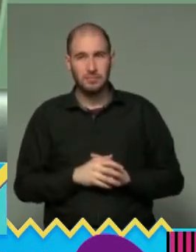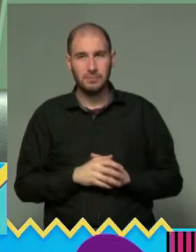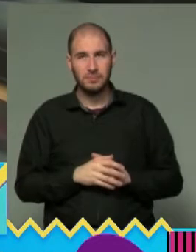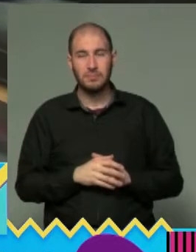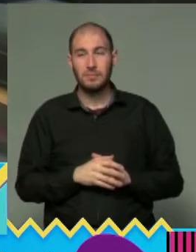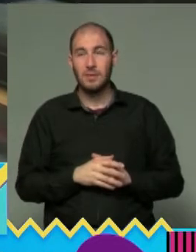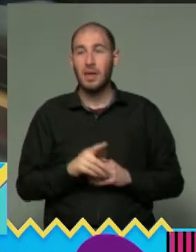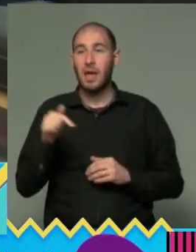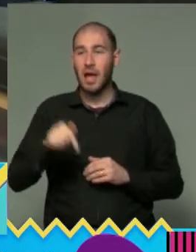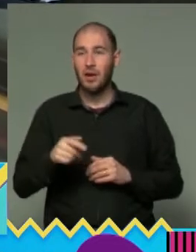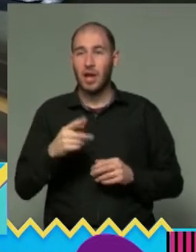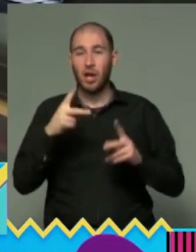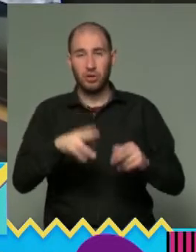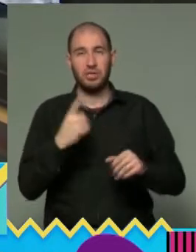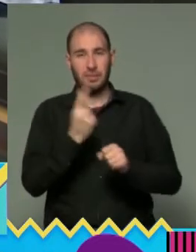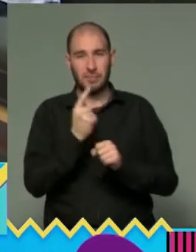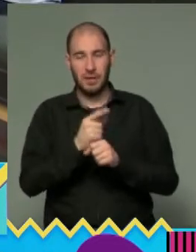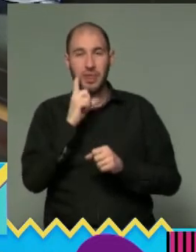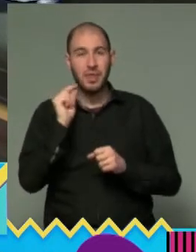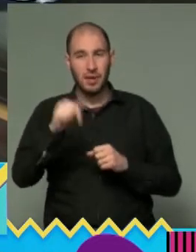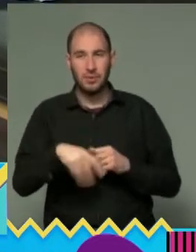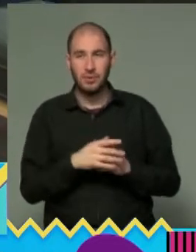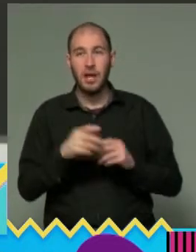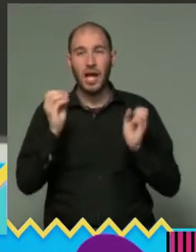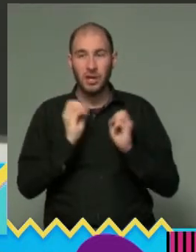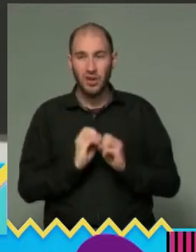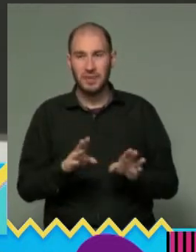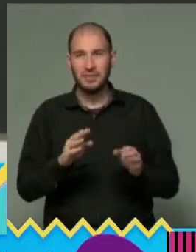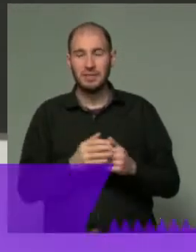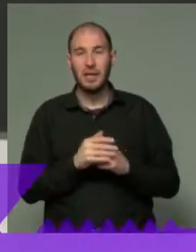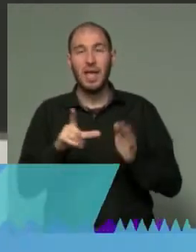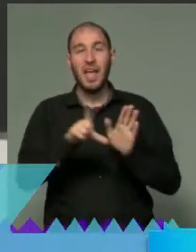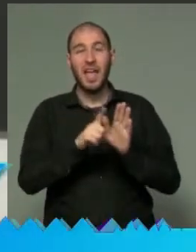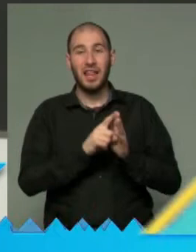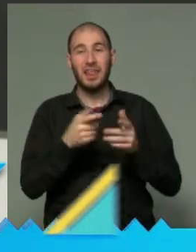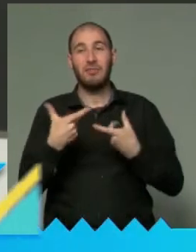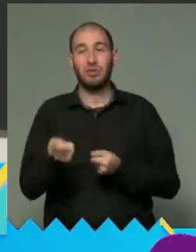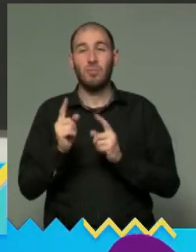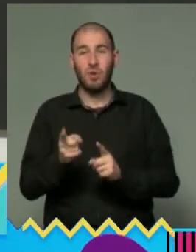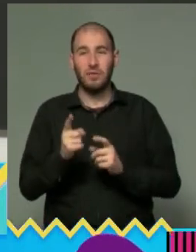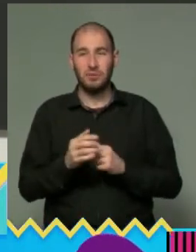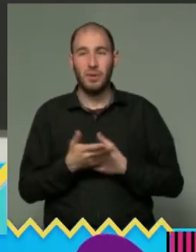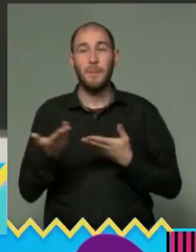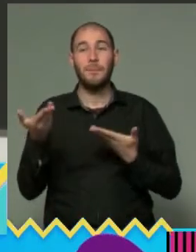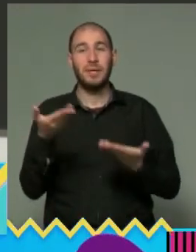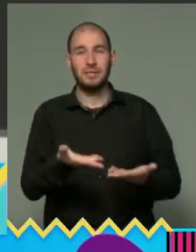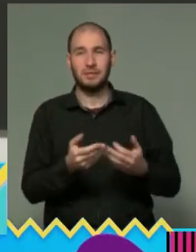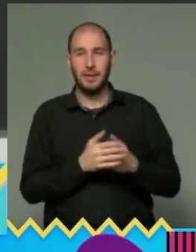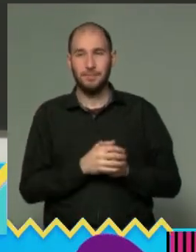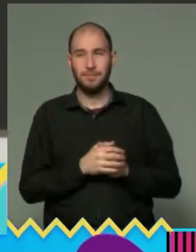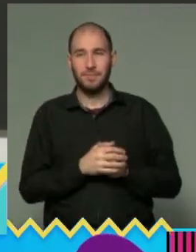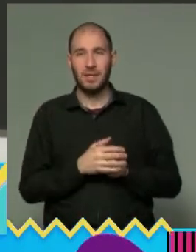Bien. Vamos a ir al primer corte del día. Empezamos hablando de la ley del defensor del docente presentada por